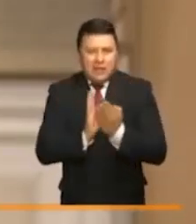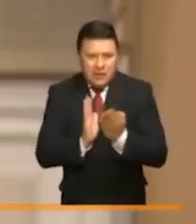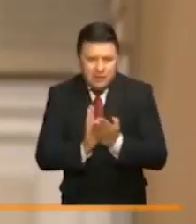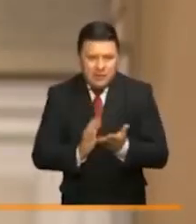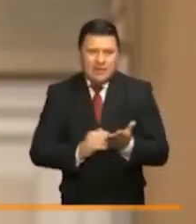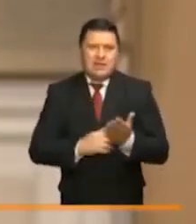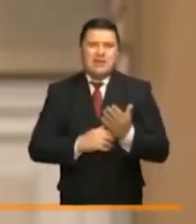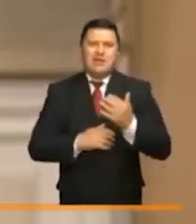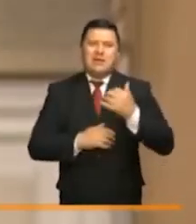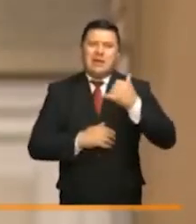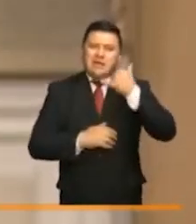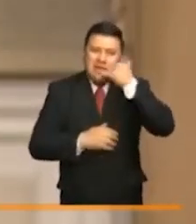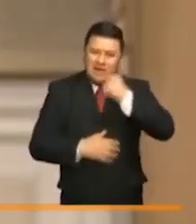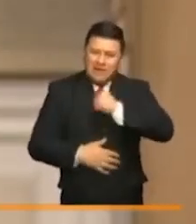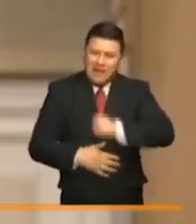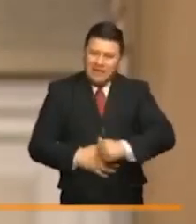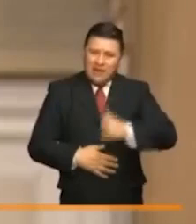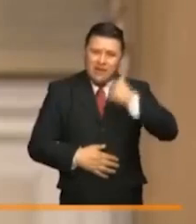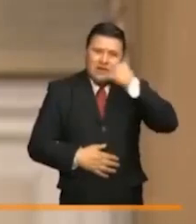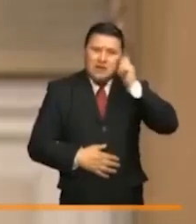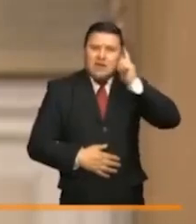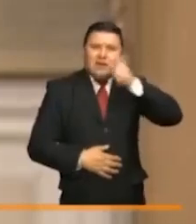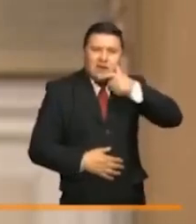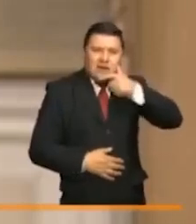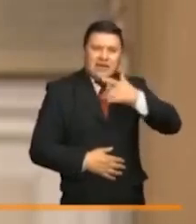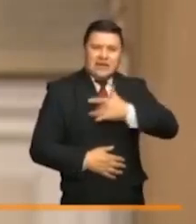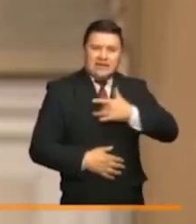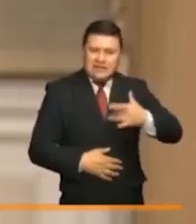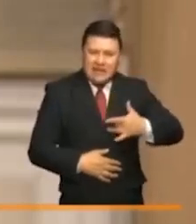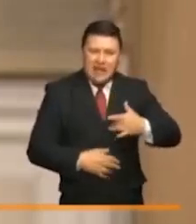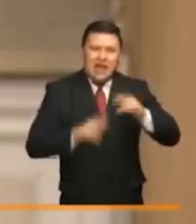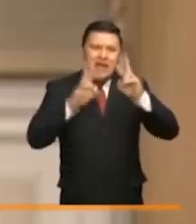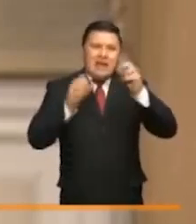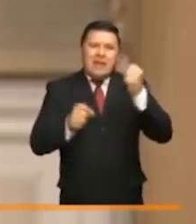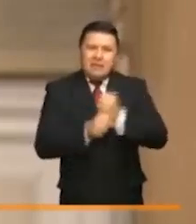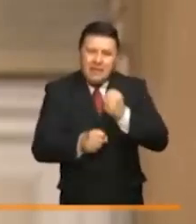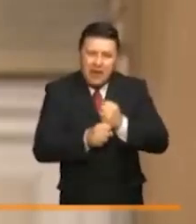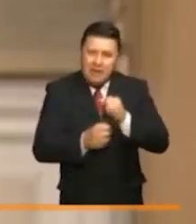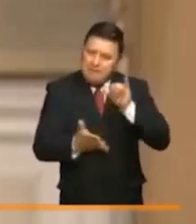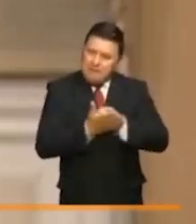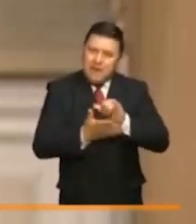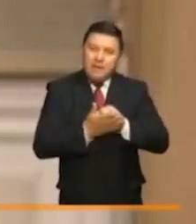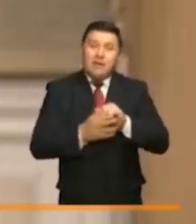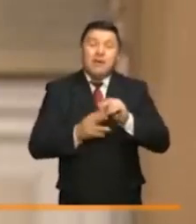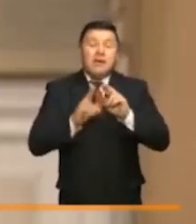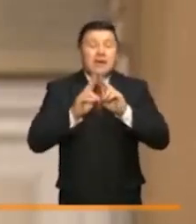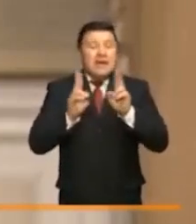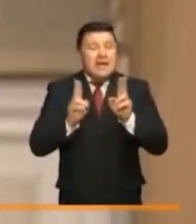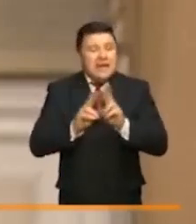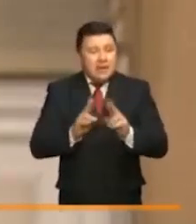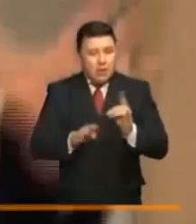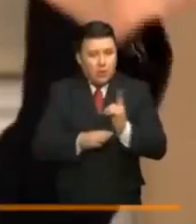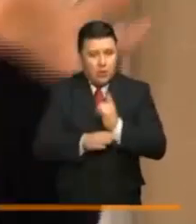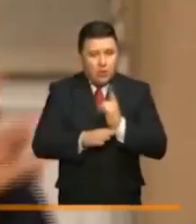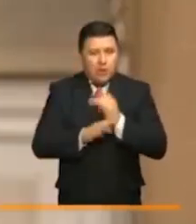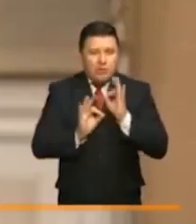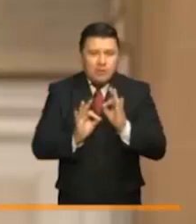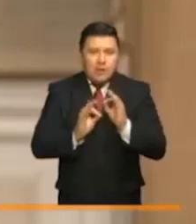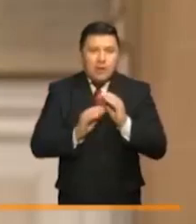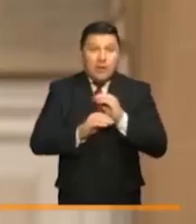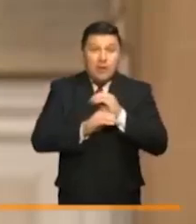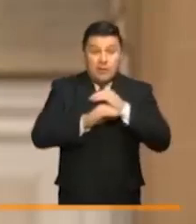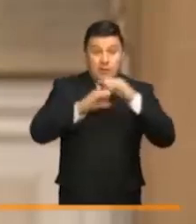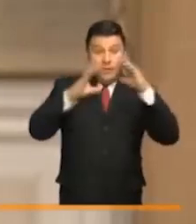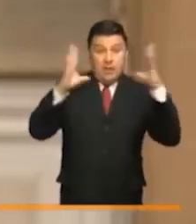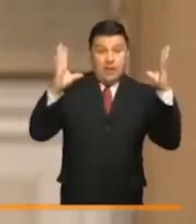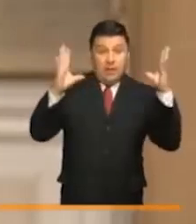de telemedicina y de telesalud, para los temas de trabajo, el uso del Internet, especialmente durante las horas del día,